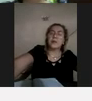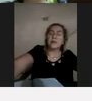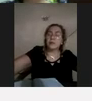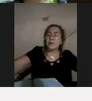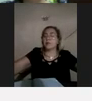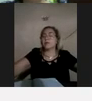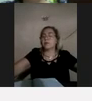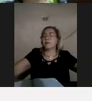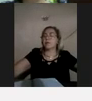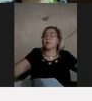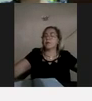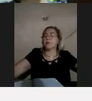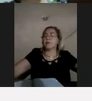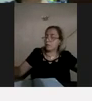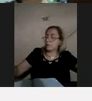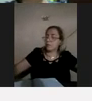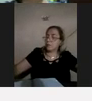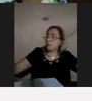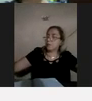11. Sí, sí,